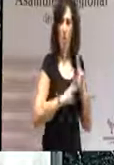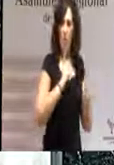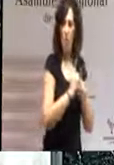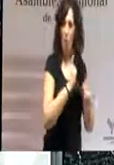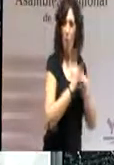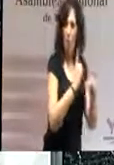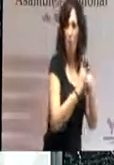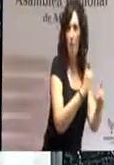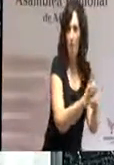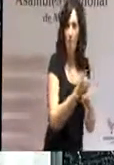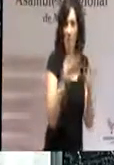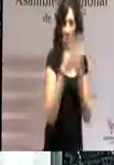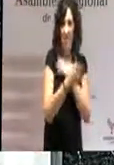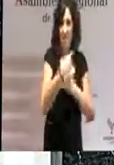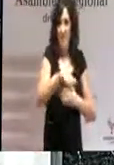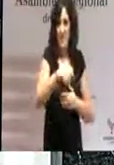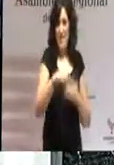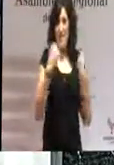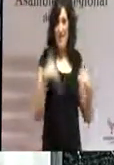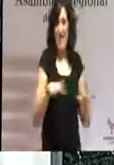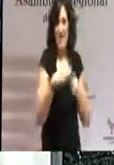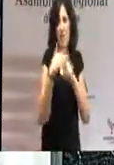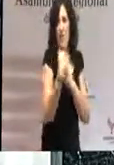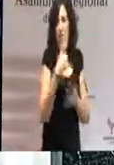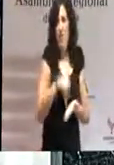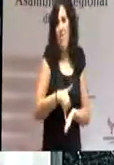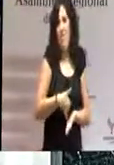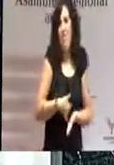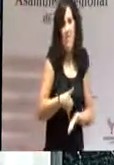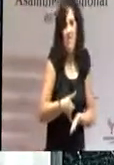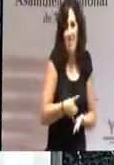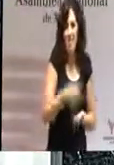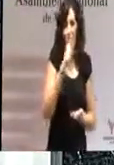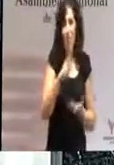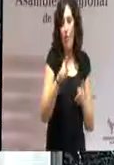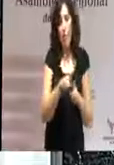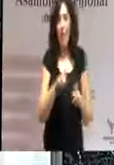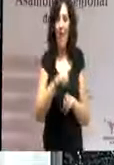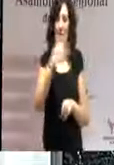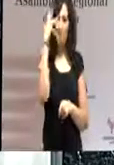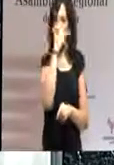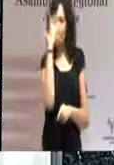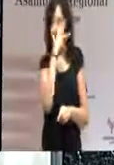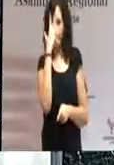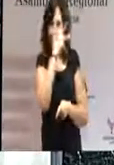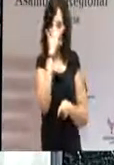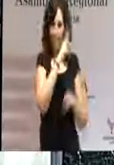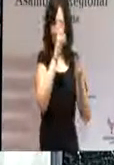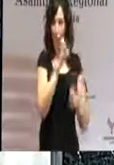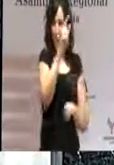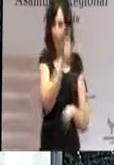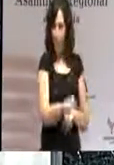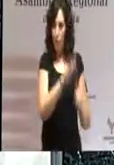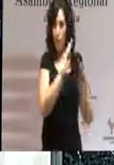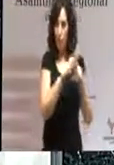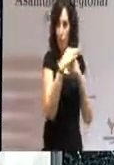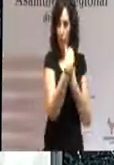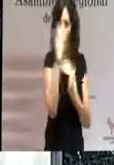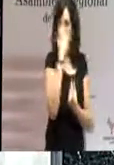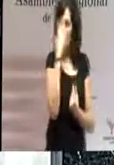un presidente ya de por sí en estado de debilidad al estar bajo la sombra de la sospecha. Nuestro